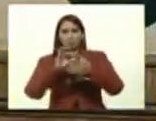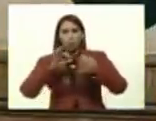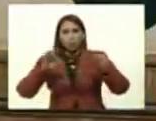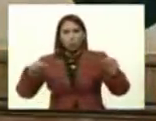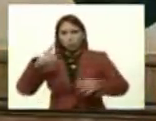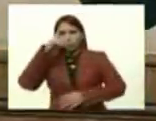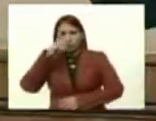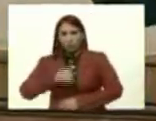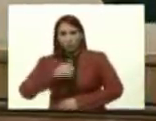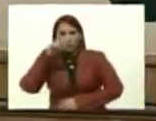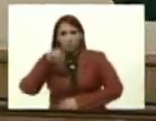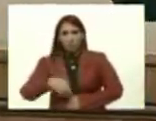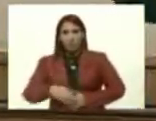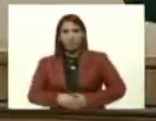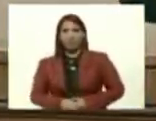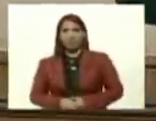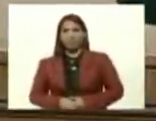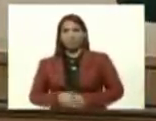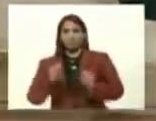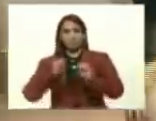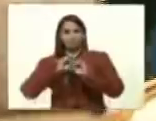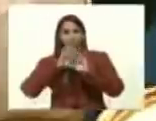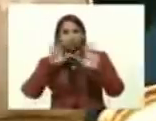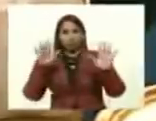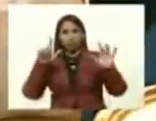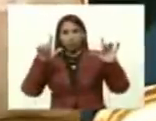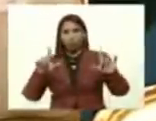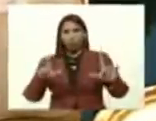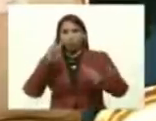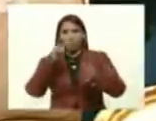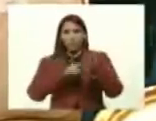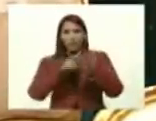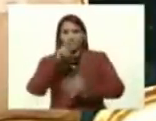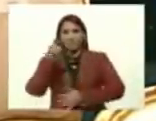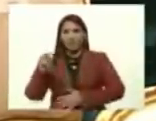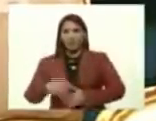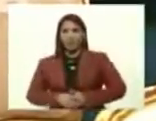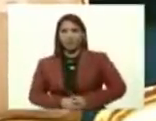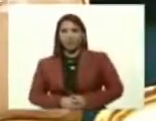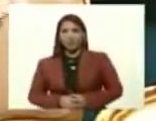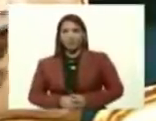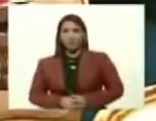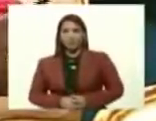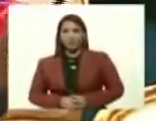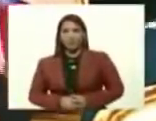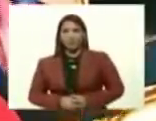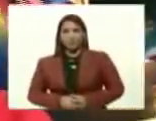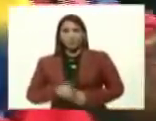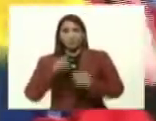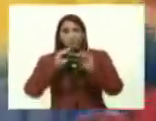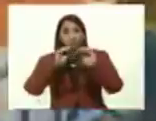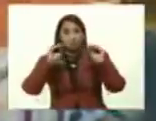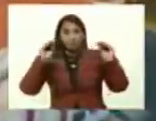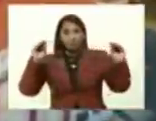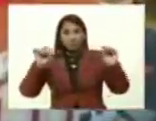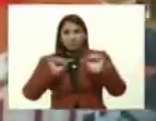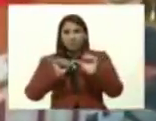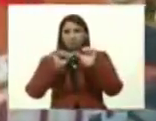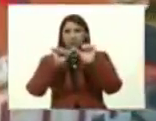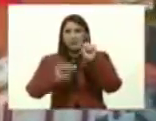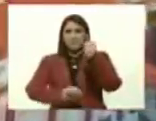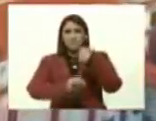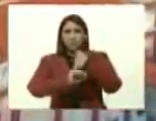Paralímpicos que han brillado en esta cita de Tokio 2020. Igualmente ha llamado a seguir